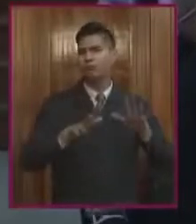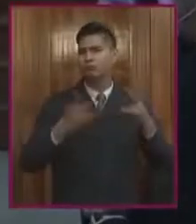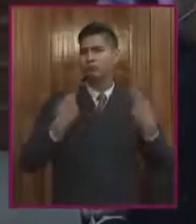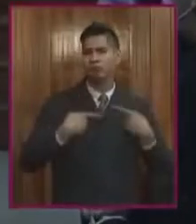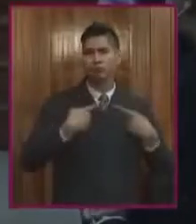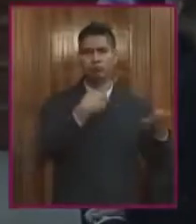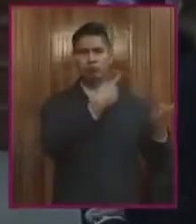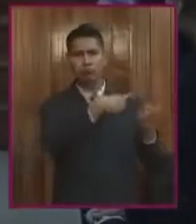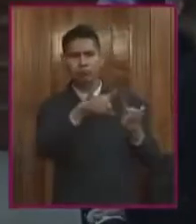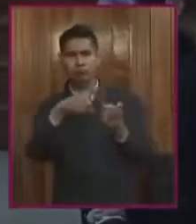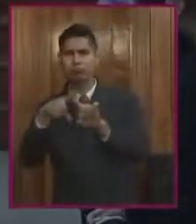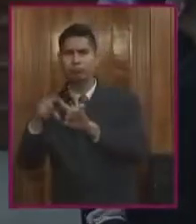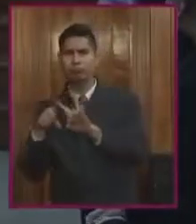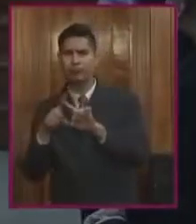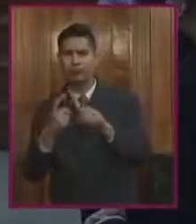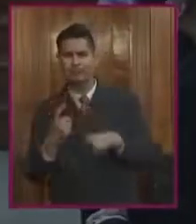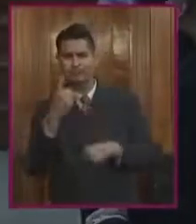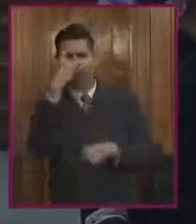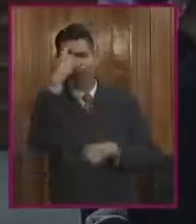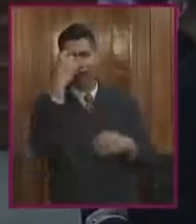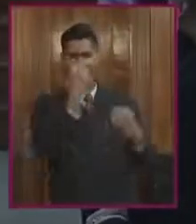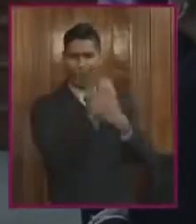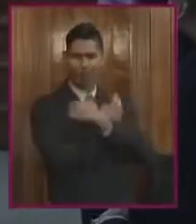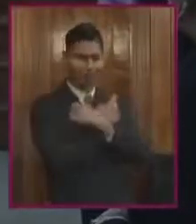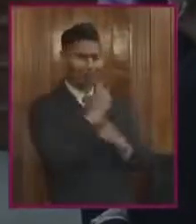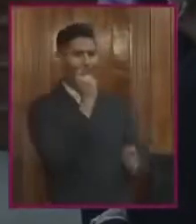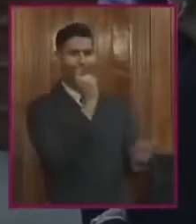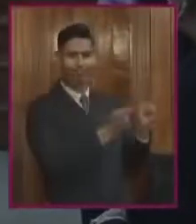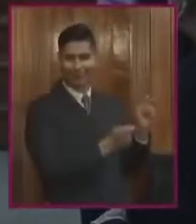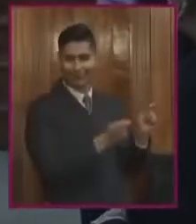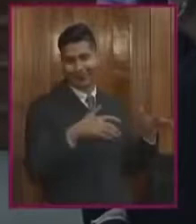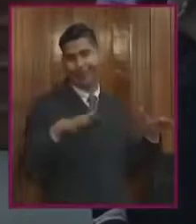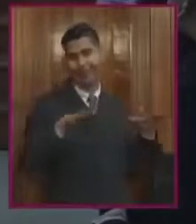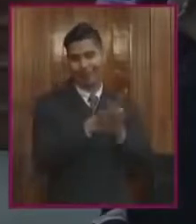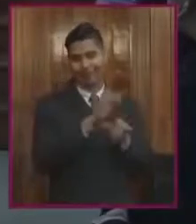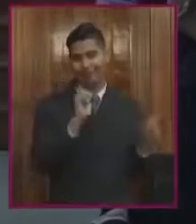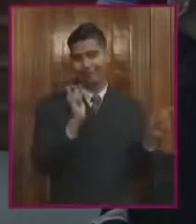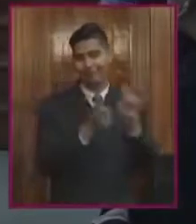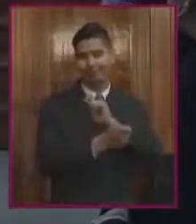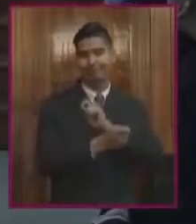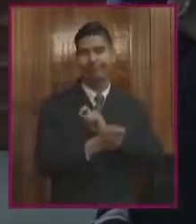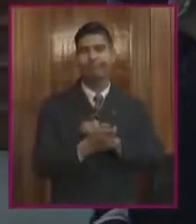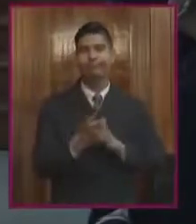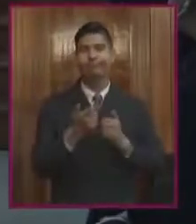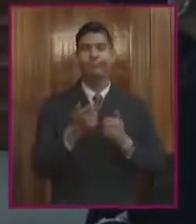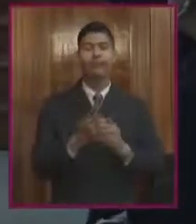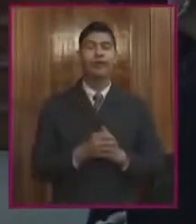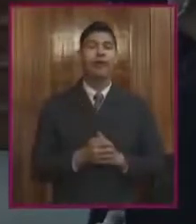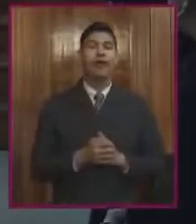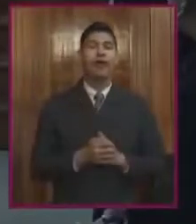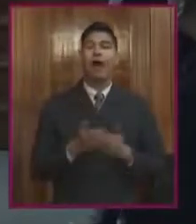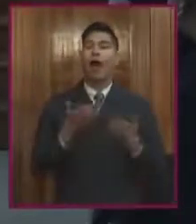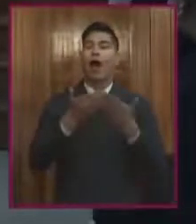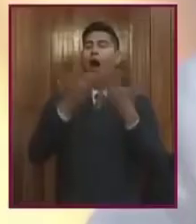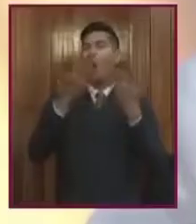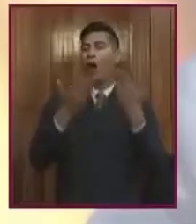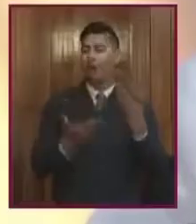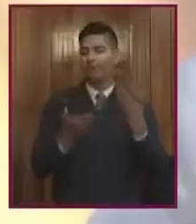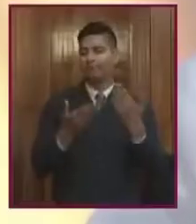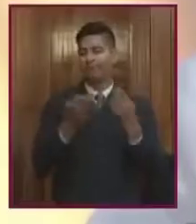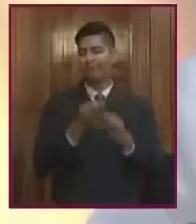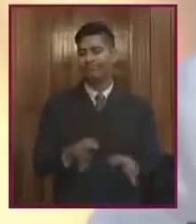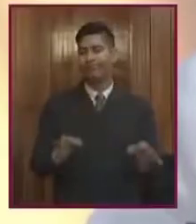emiten sobre los resultados de la educación. Es importante reconocer que precisamente en